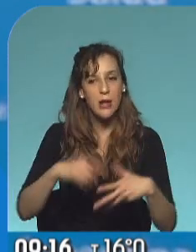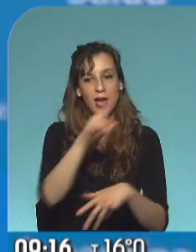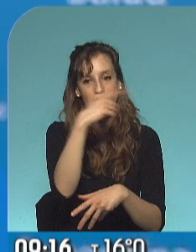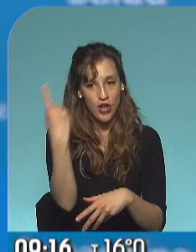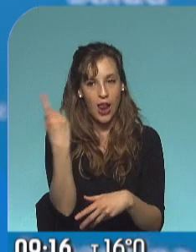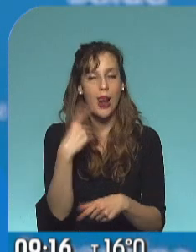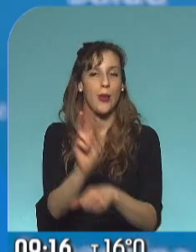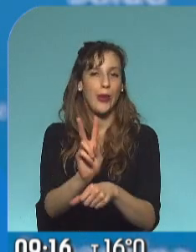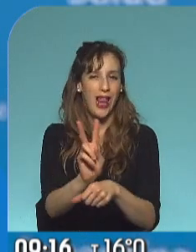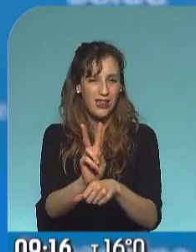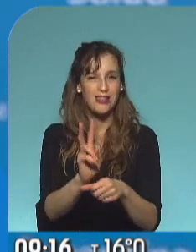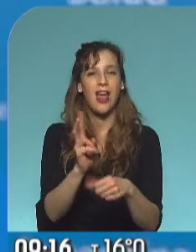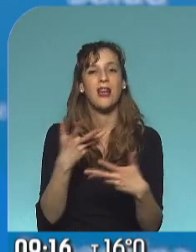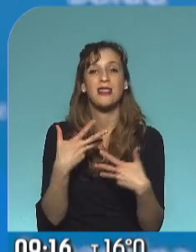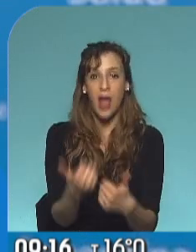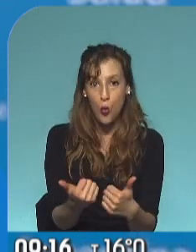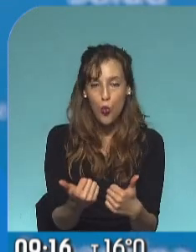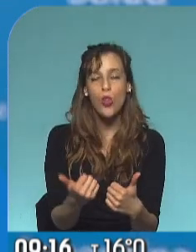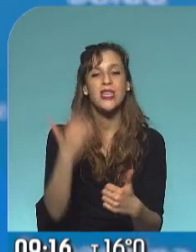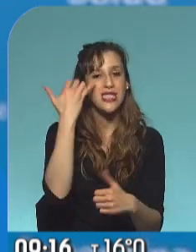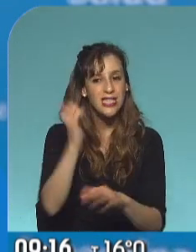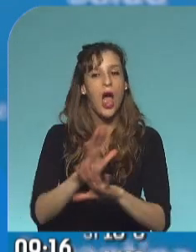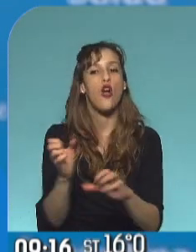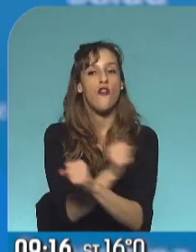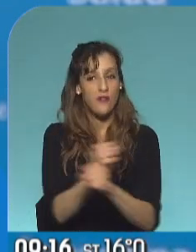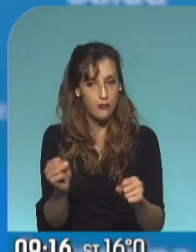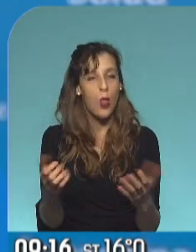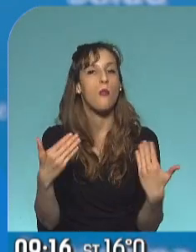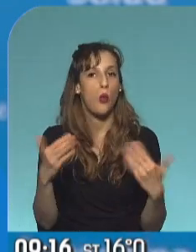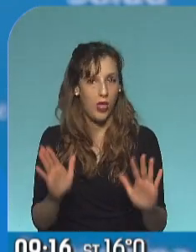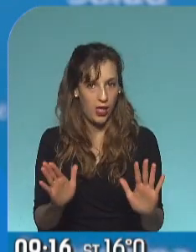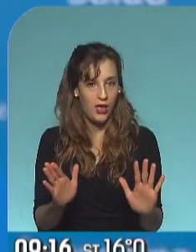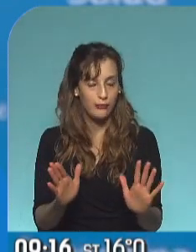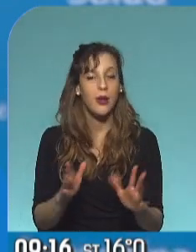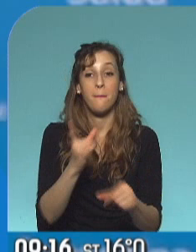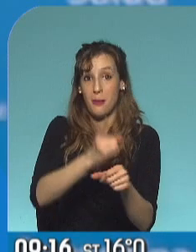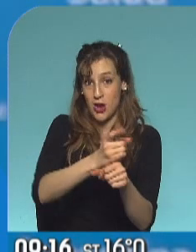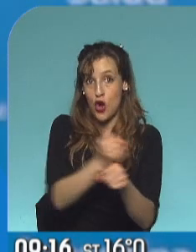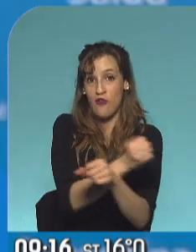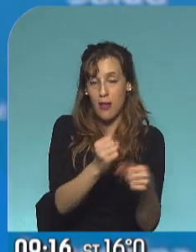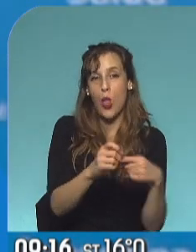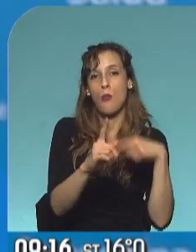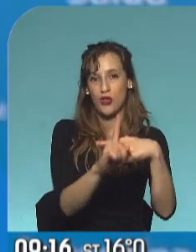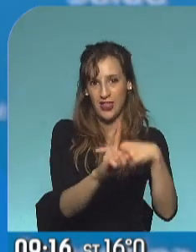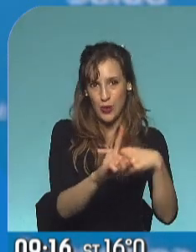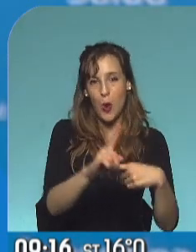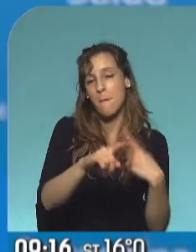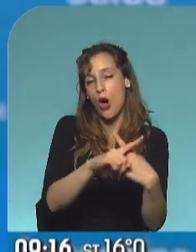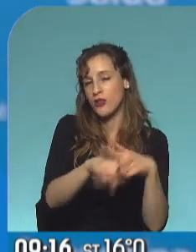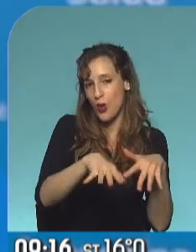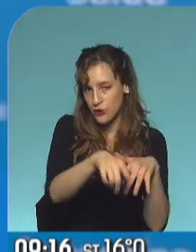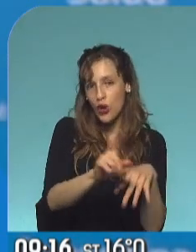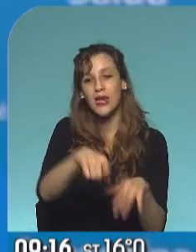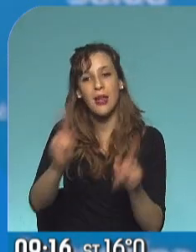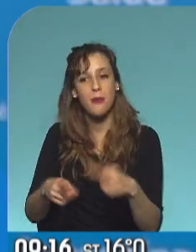en salud se habilita la confirmación no solamente por diagnóstico sino también por situación clínica y